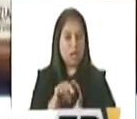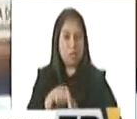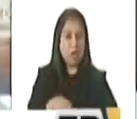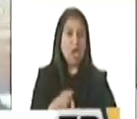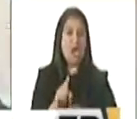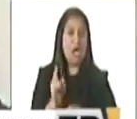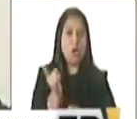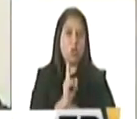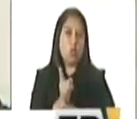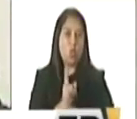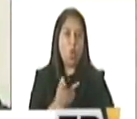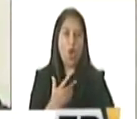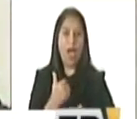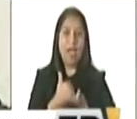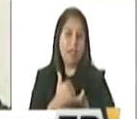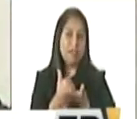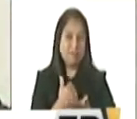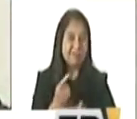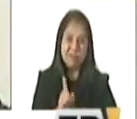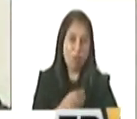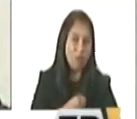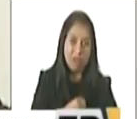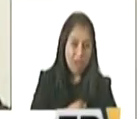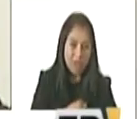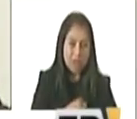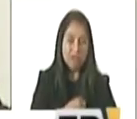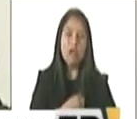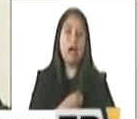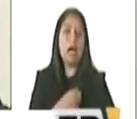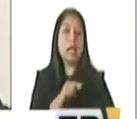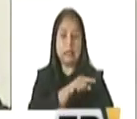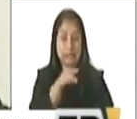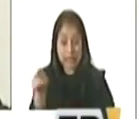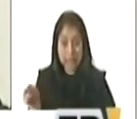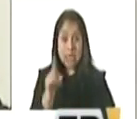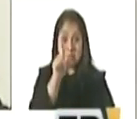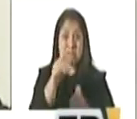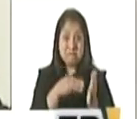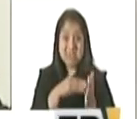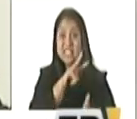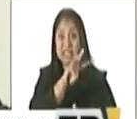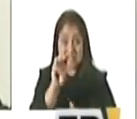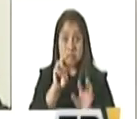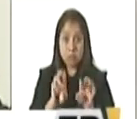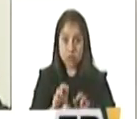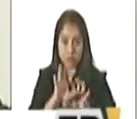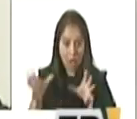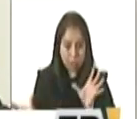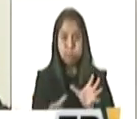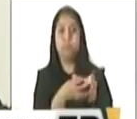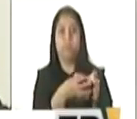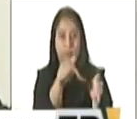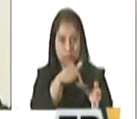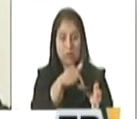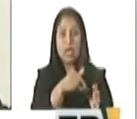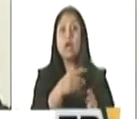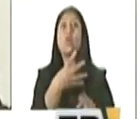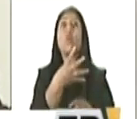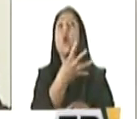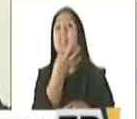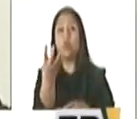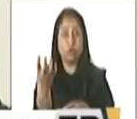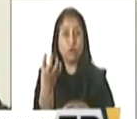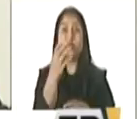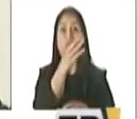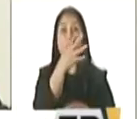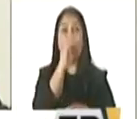mucho espíritu de colaboración de las personas, de esas 1.300 personas que tenemos al día de hoy, más de 400